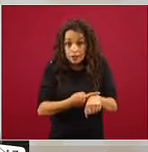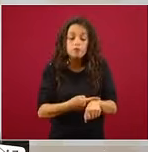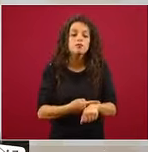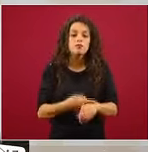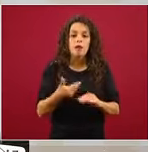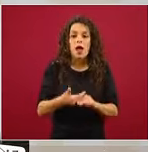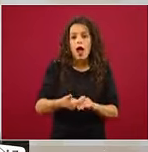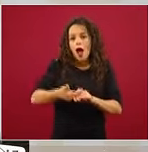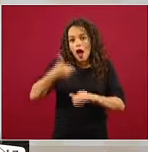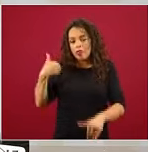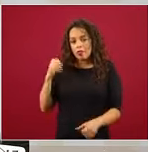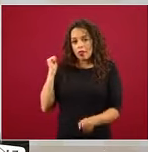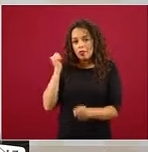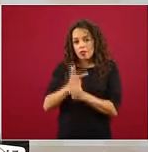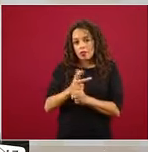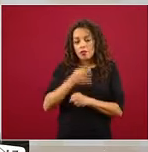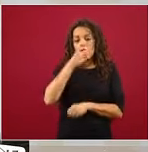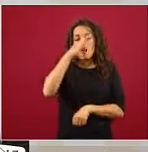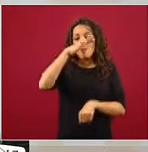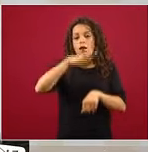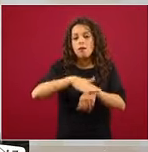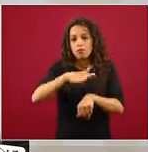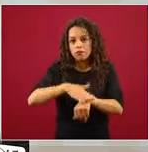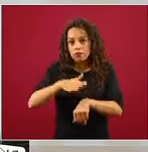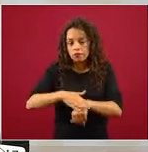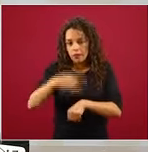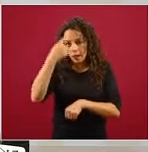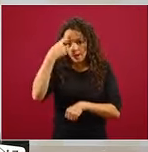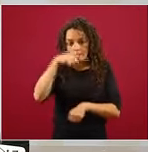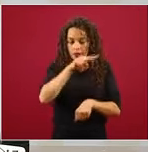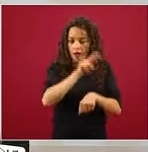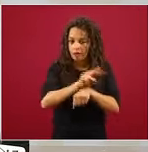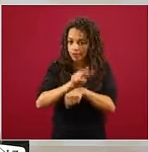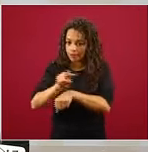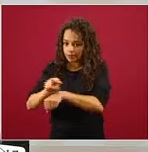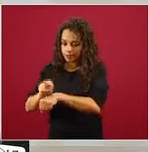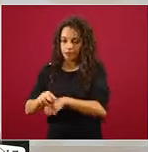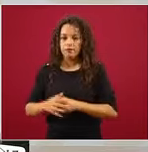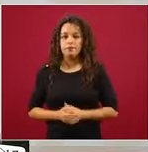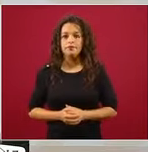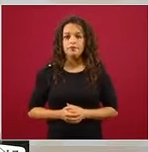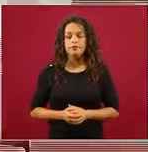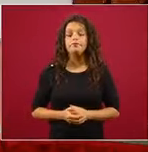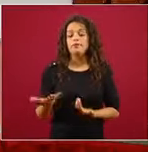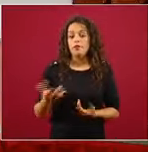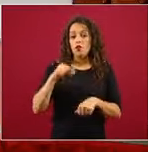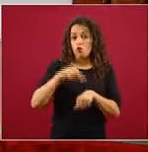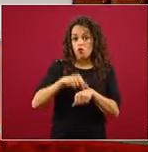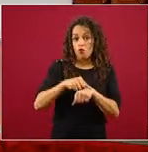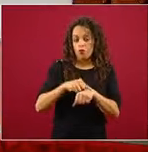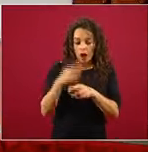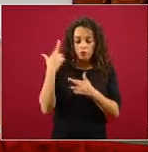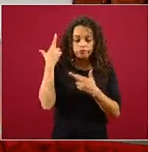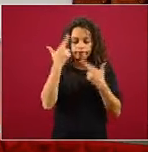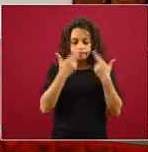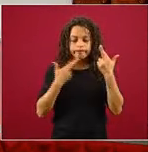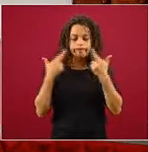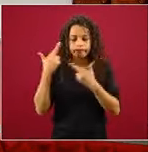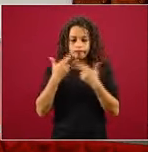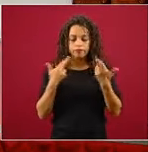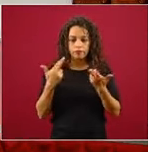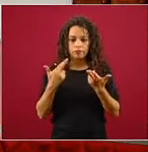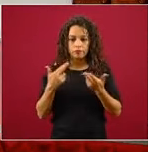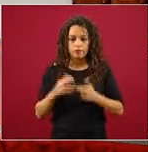tempranamente. Para que ahora sí tengan una vigilancia médica más cercana, no necesariamente fuera de su